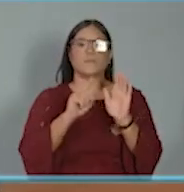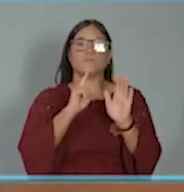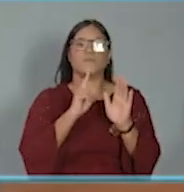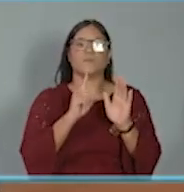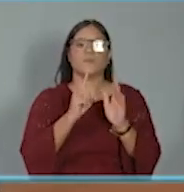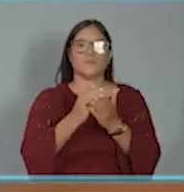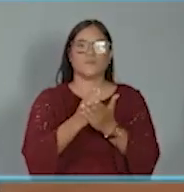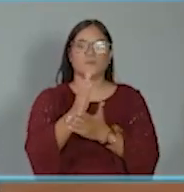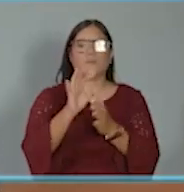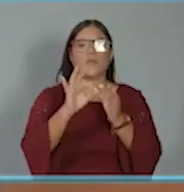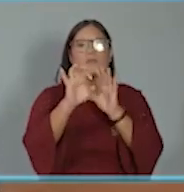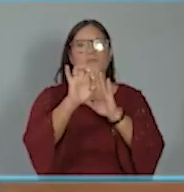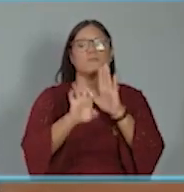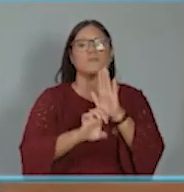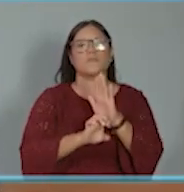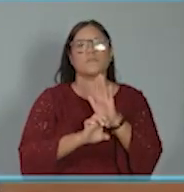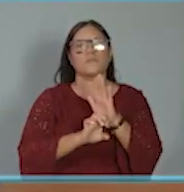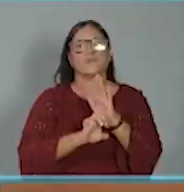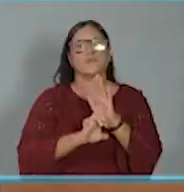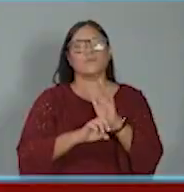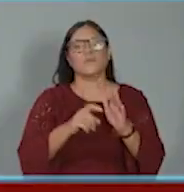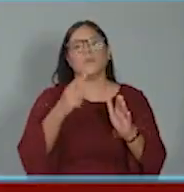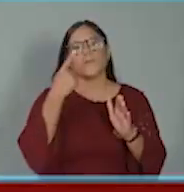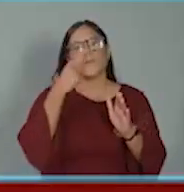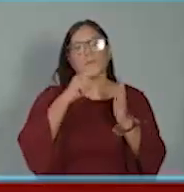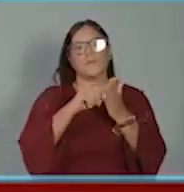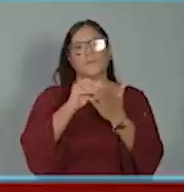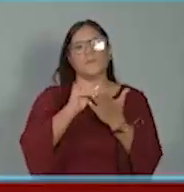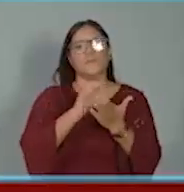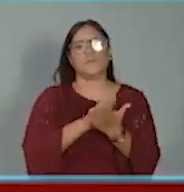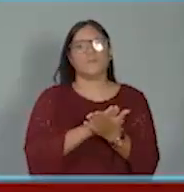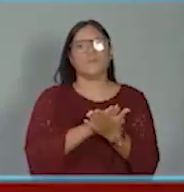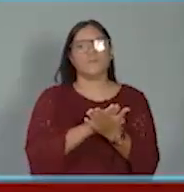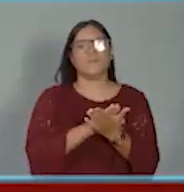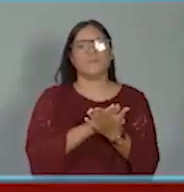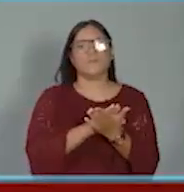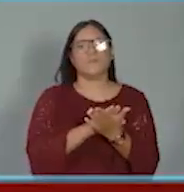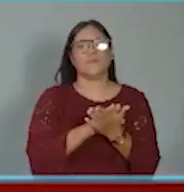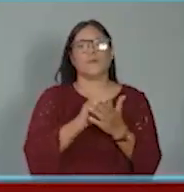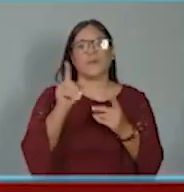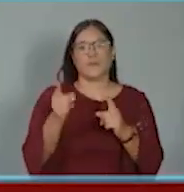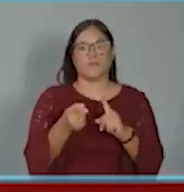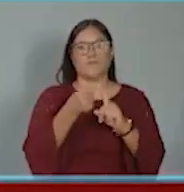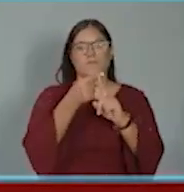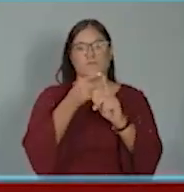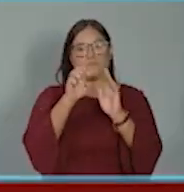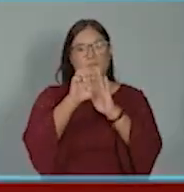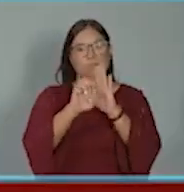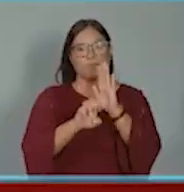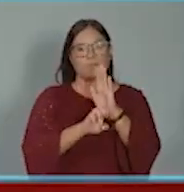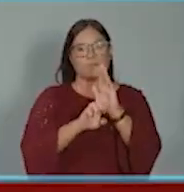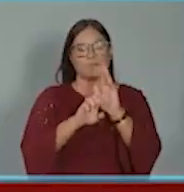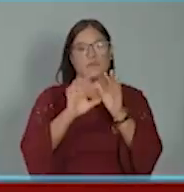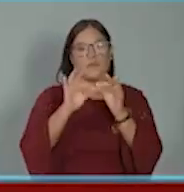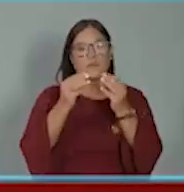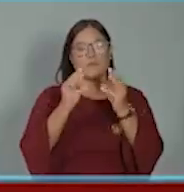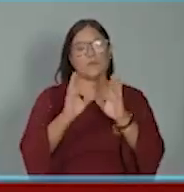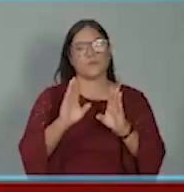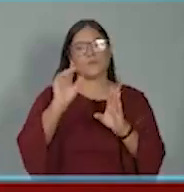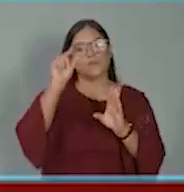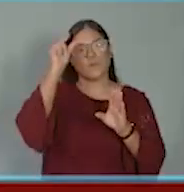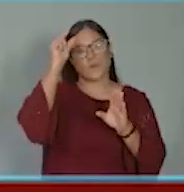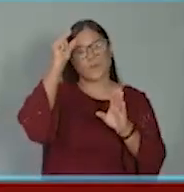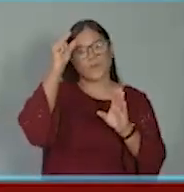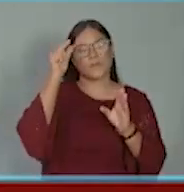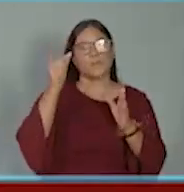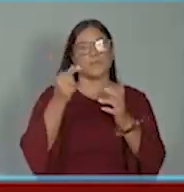una operación estadística pero aparte de que sea una operación estadística en lo primero es una operación estadística que se hace en el marco de una administración pública claro